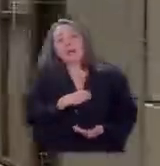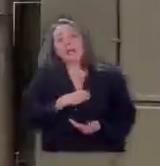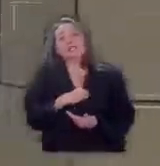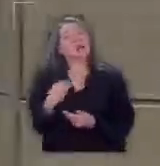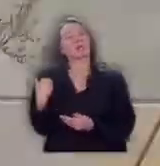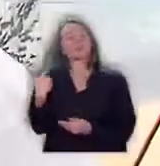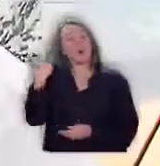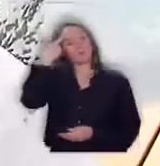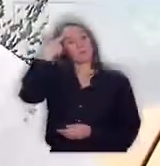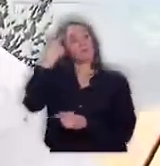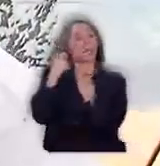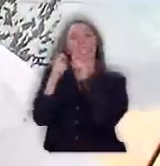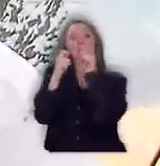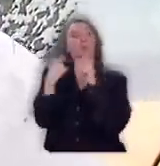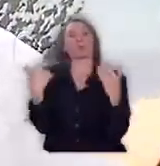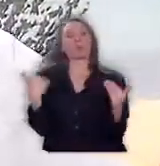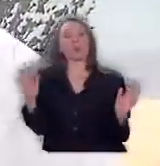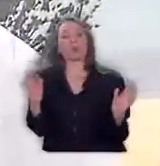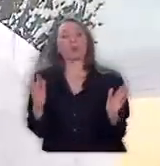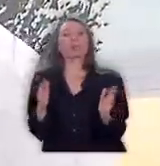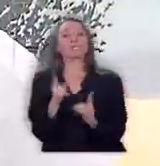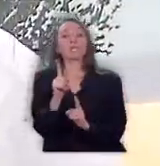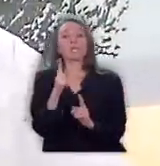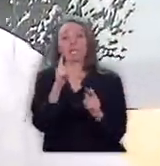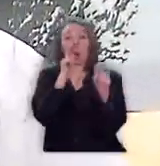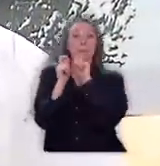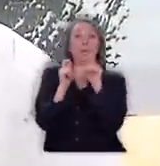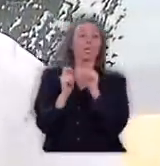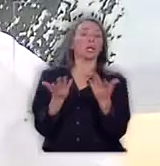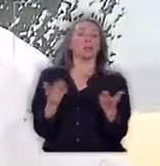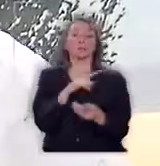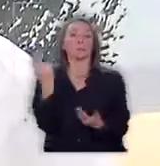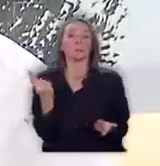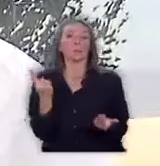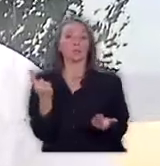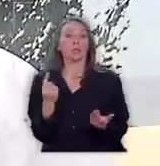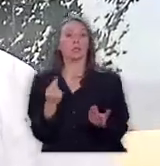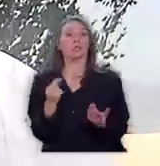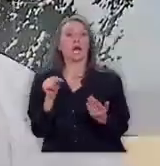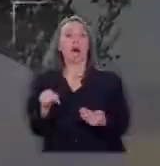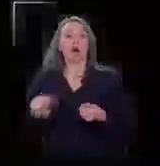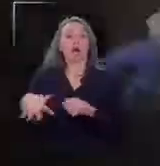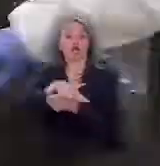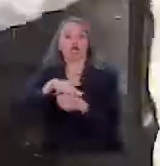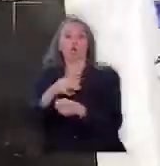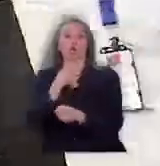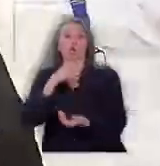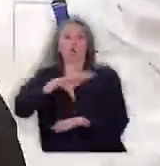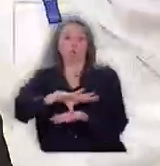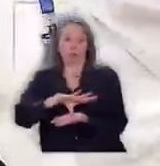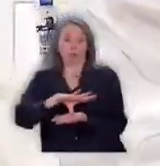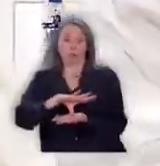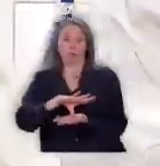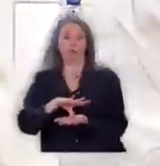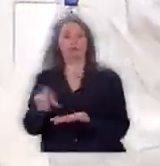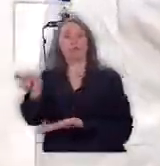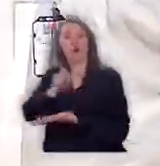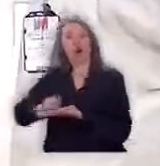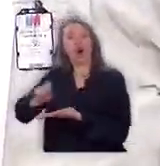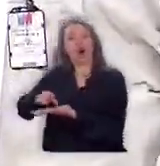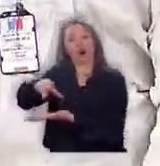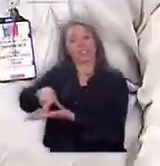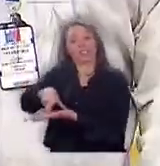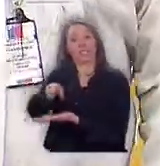arriesga no llega al éxito y hay que arriesgarse para poder lograr algo bajo las condiciones en las que está el país afuera de la seremi de salud